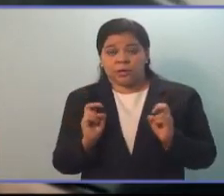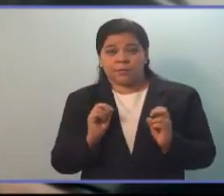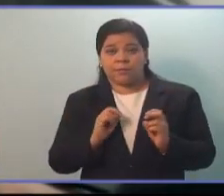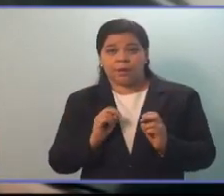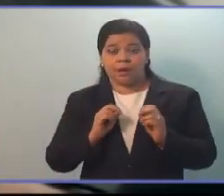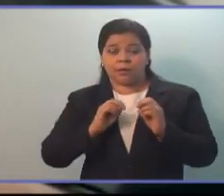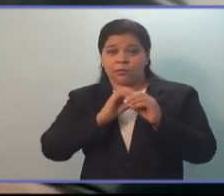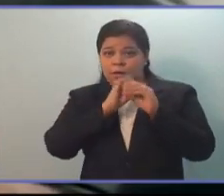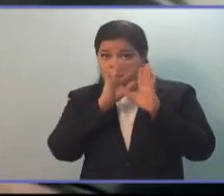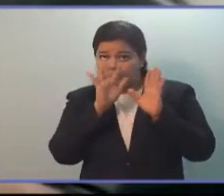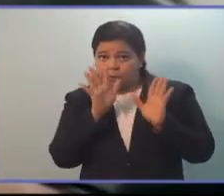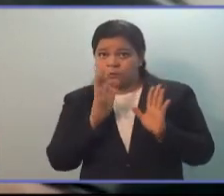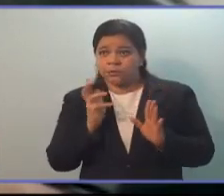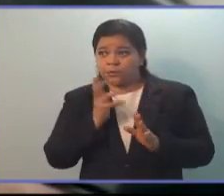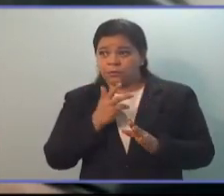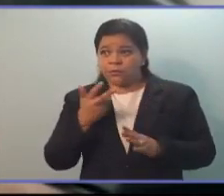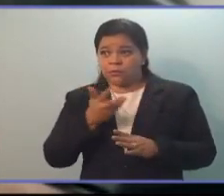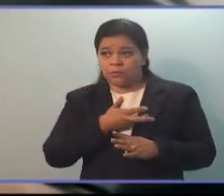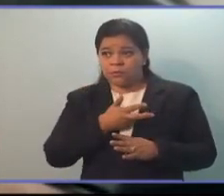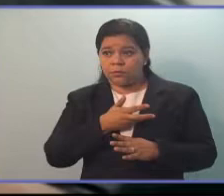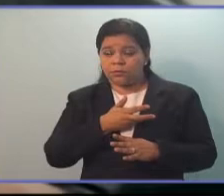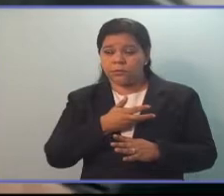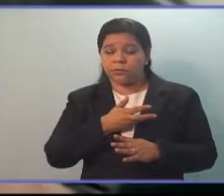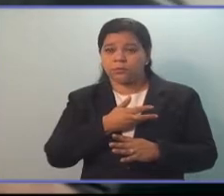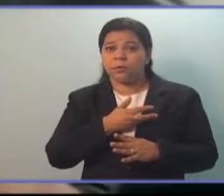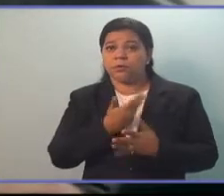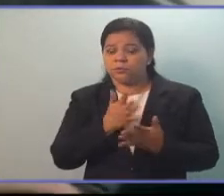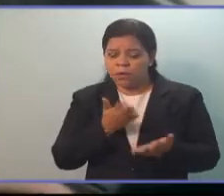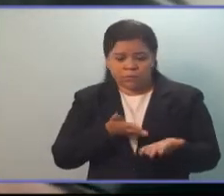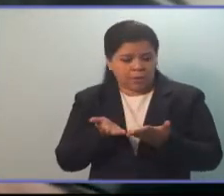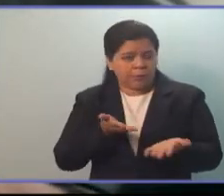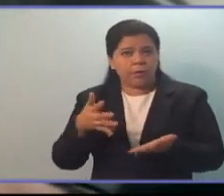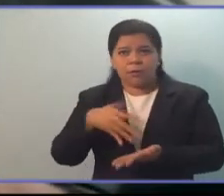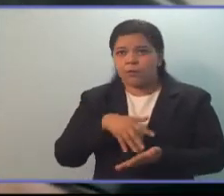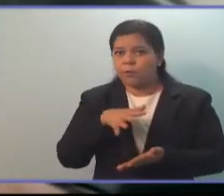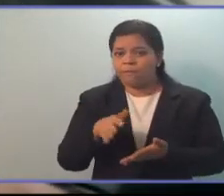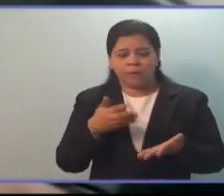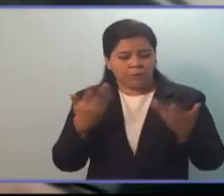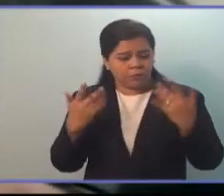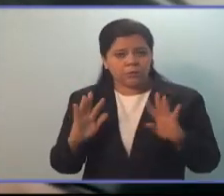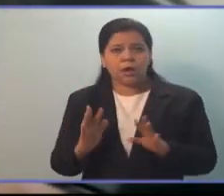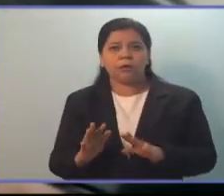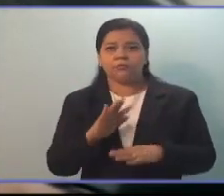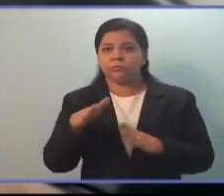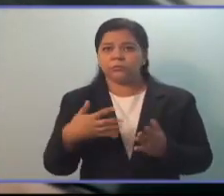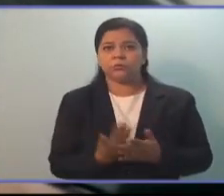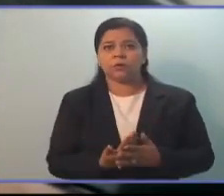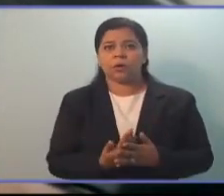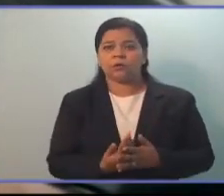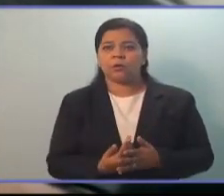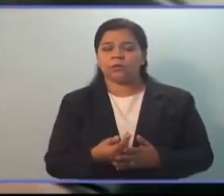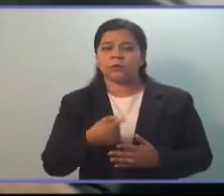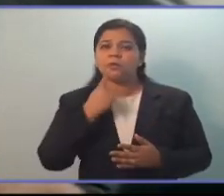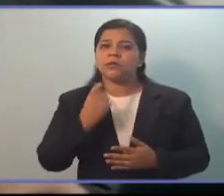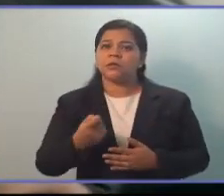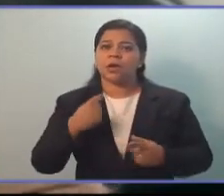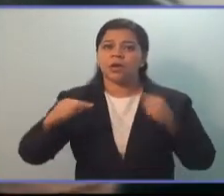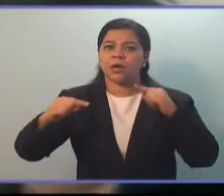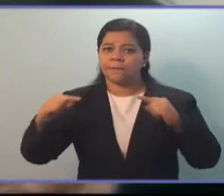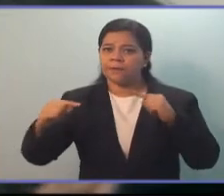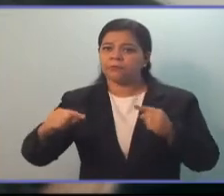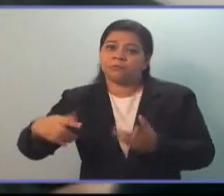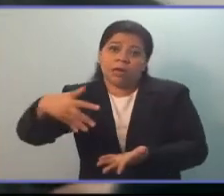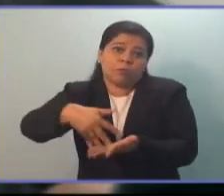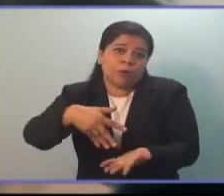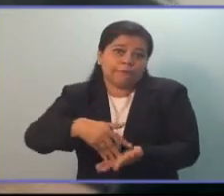que si somos servidores públicos, todo servidor público, el patrono es el pueblo, y por eso hay que ser